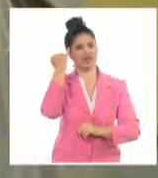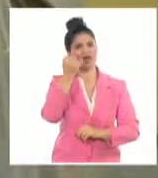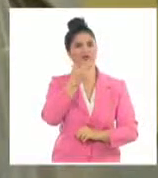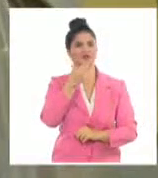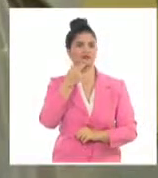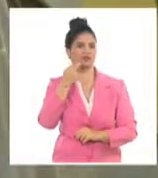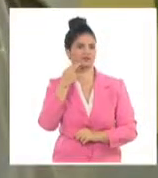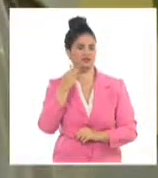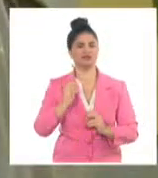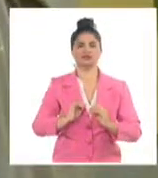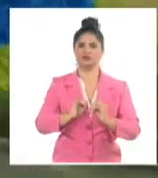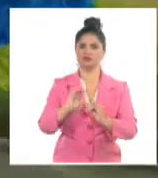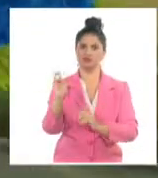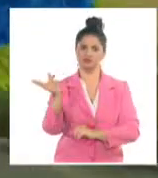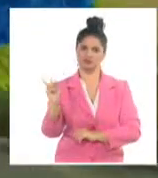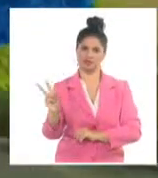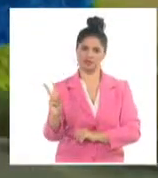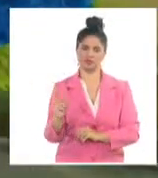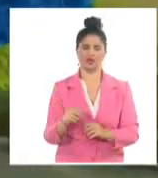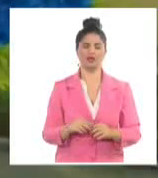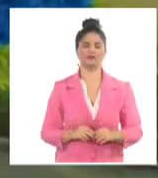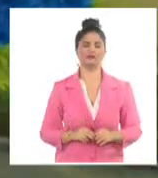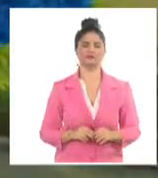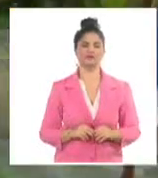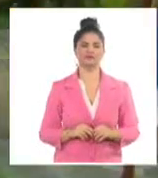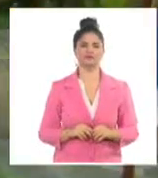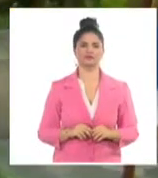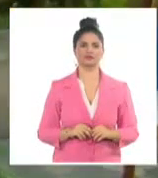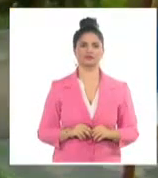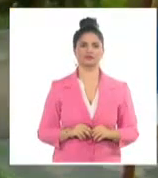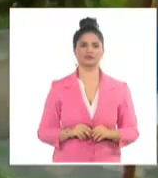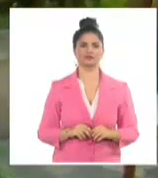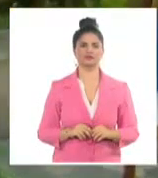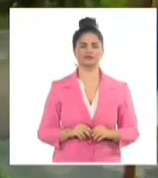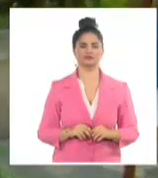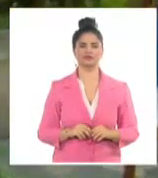Desde Venezuela, Adrián Almagro, Rafael Alemáñez y Amalia Ramos para el Canal Cubano de Noticias.